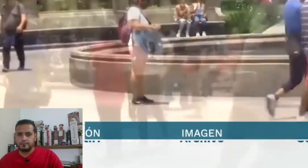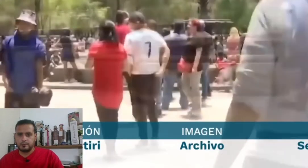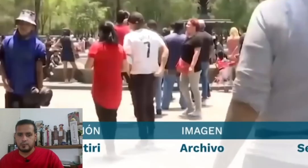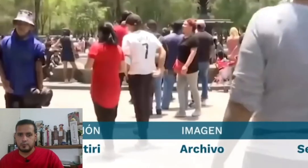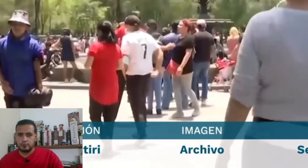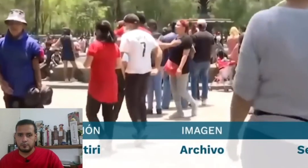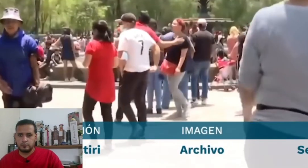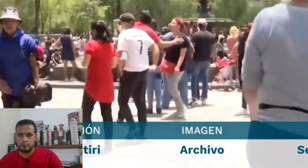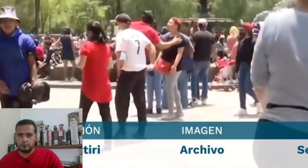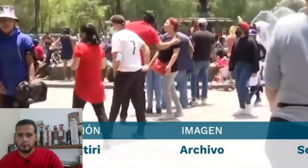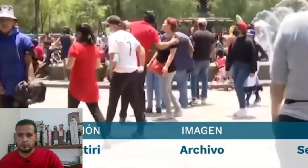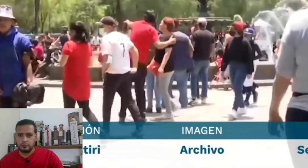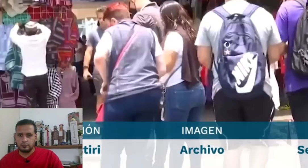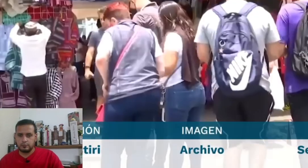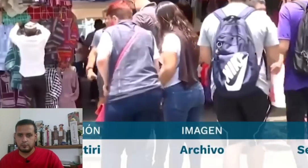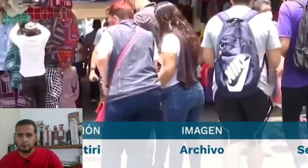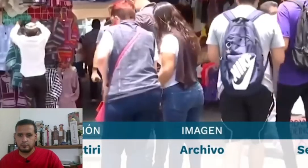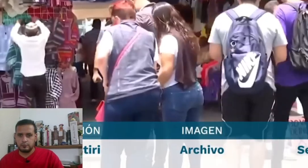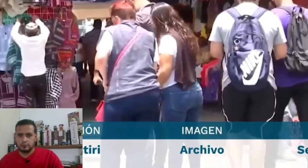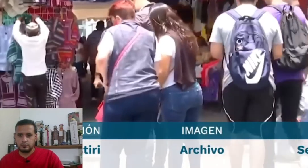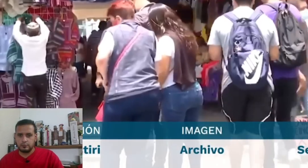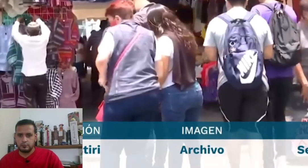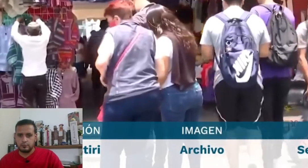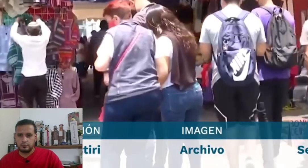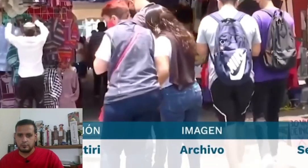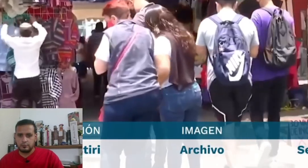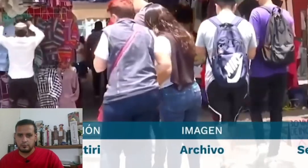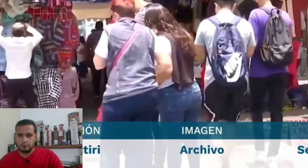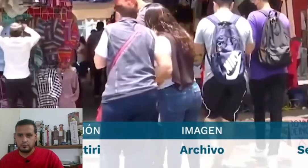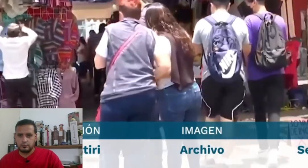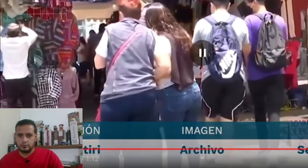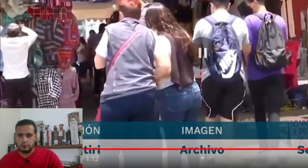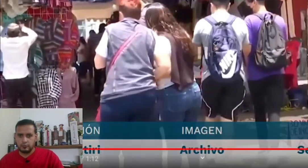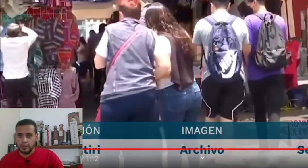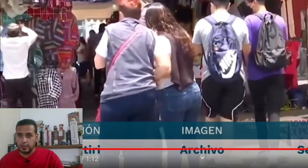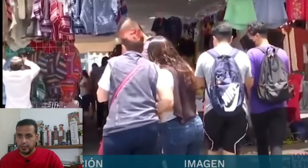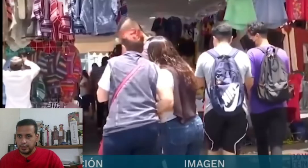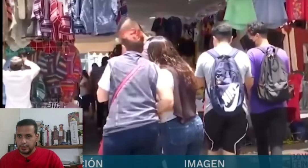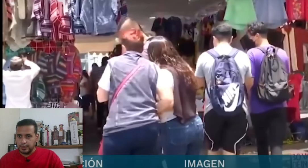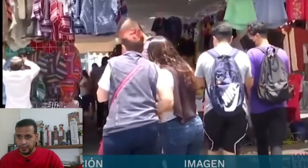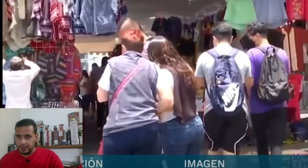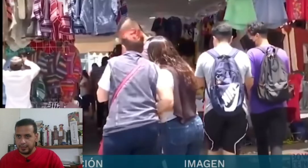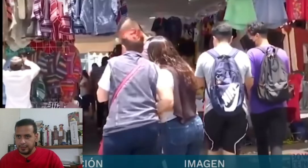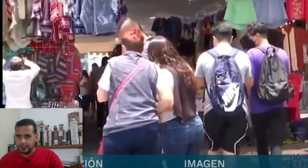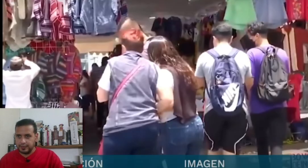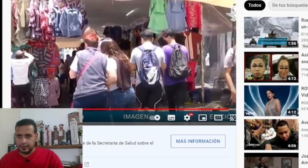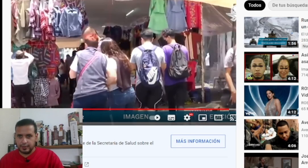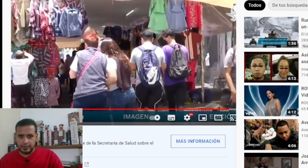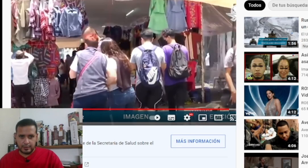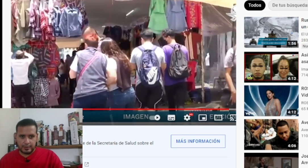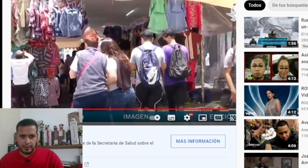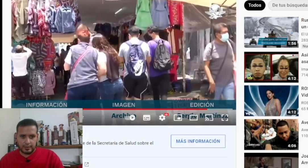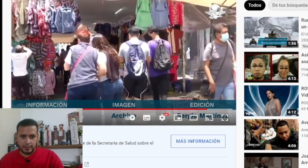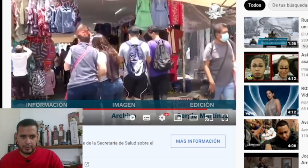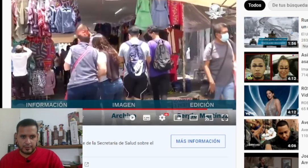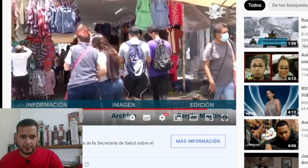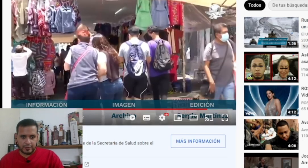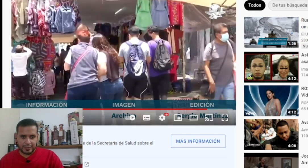4.495.310 casos de contagio acumulados desde marzo de 2020. Imagínense,